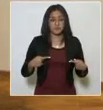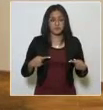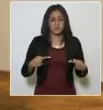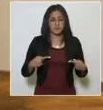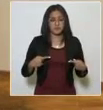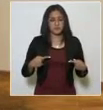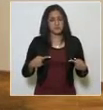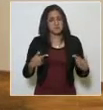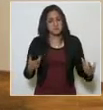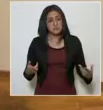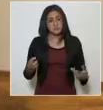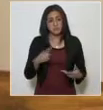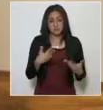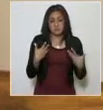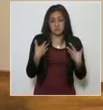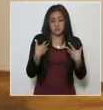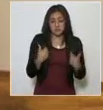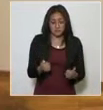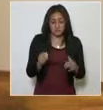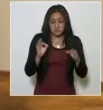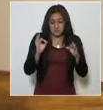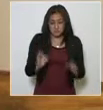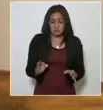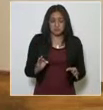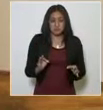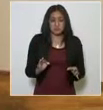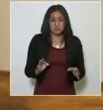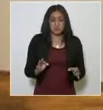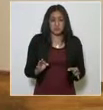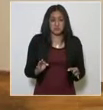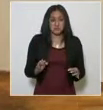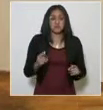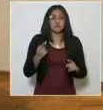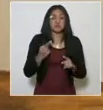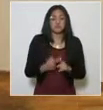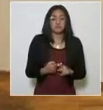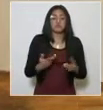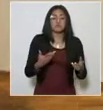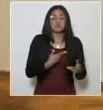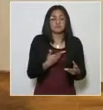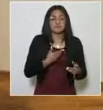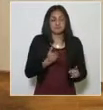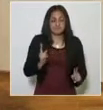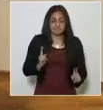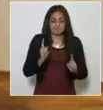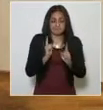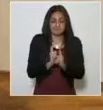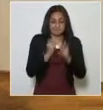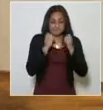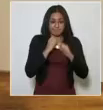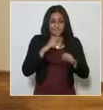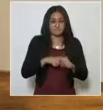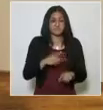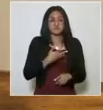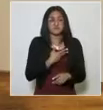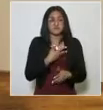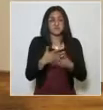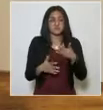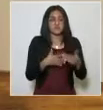que entienden perfectamente que la conducción de la sociedad está en manos del